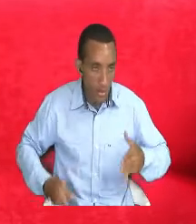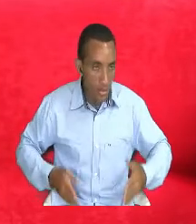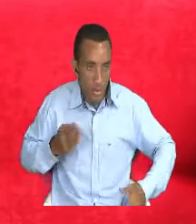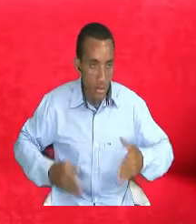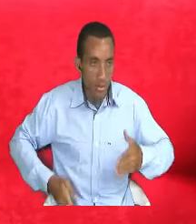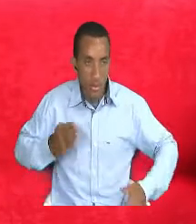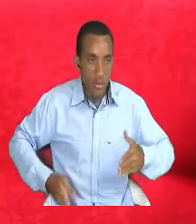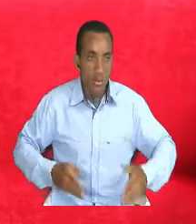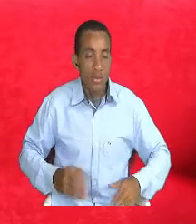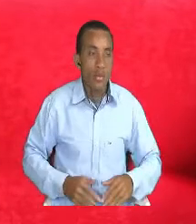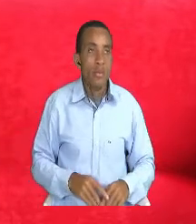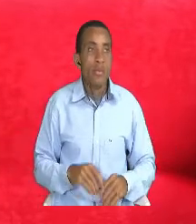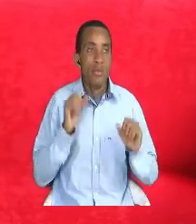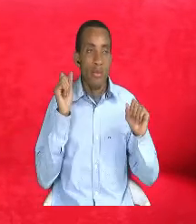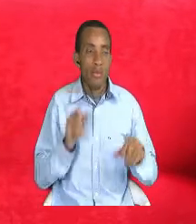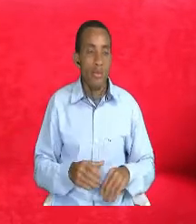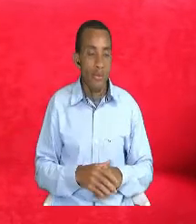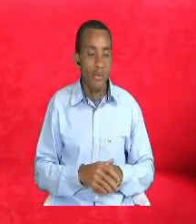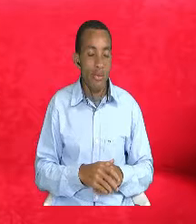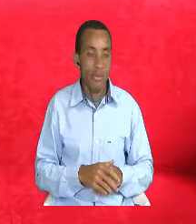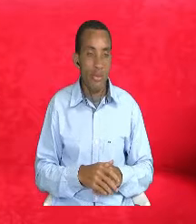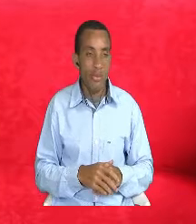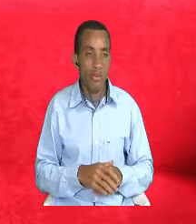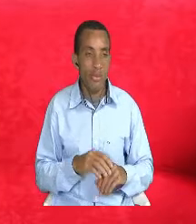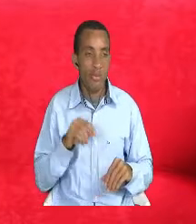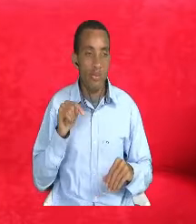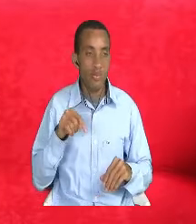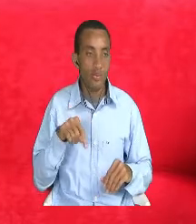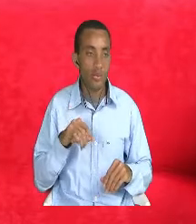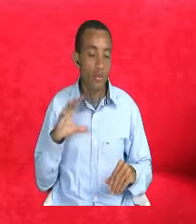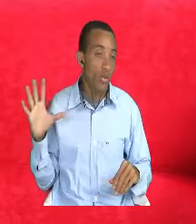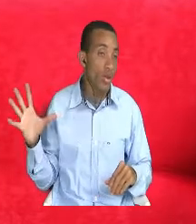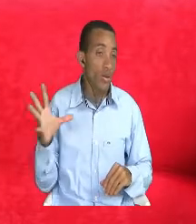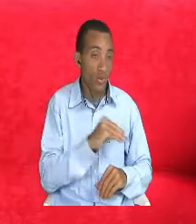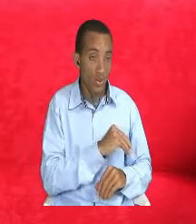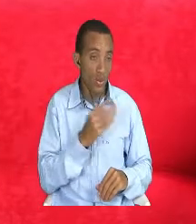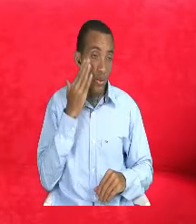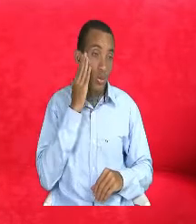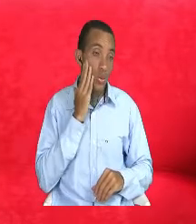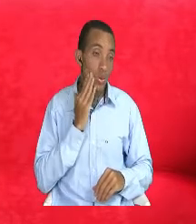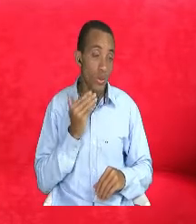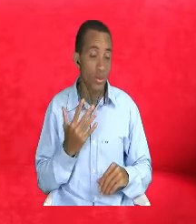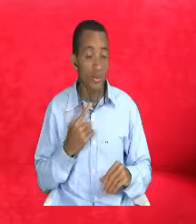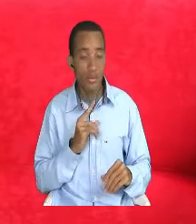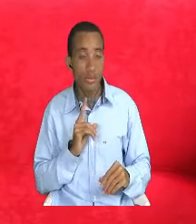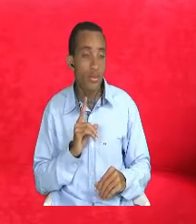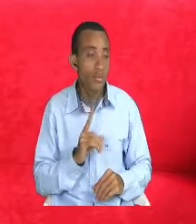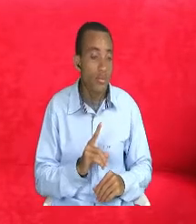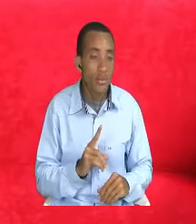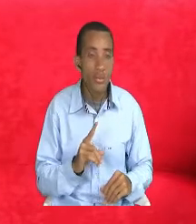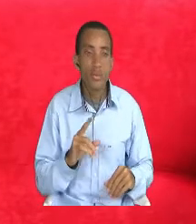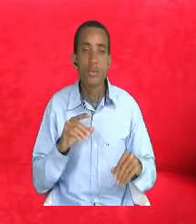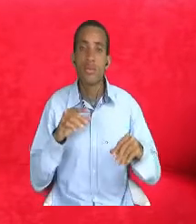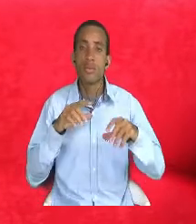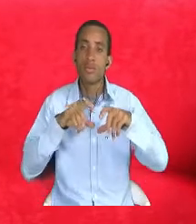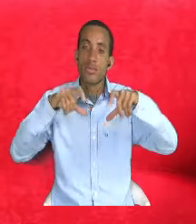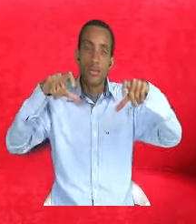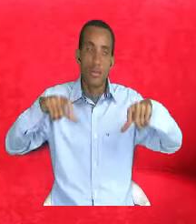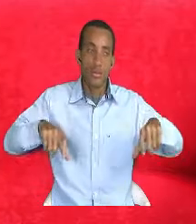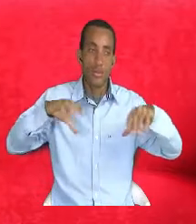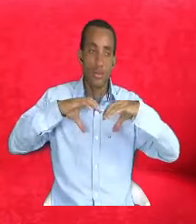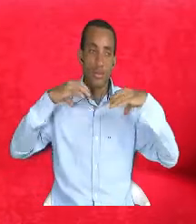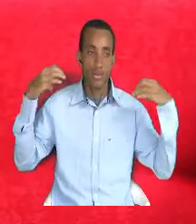potencial atlético que tenemos en la ciudad. Y esto ha hecho que los jóvenes, que se acerquen mucho al estadio, que los profesores de los colegios manden,